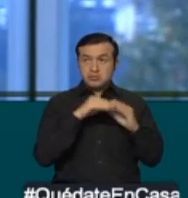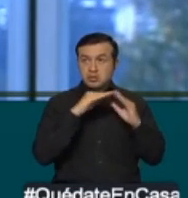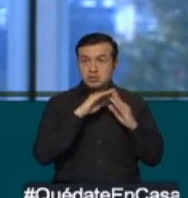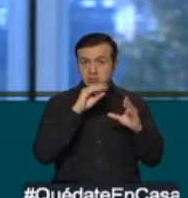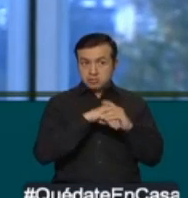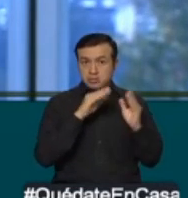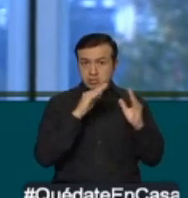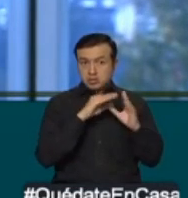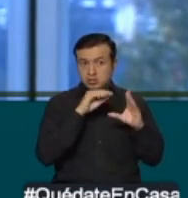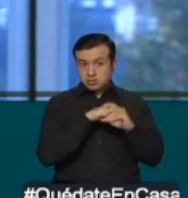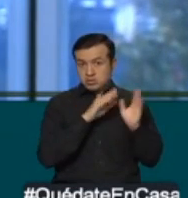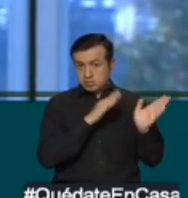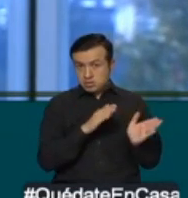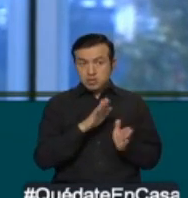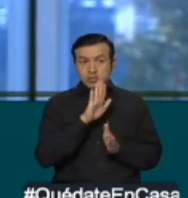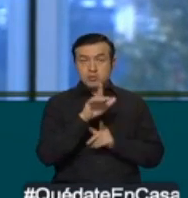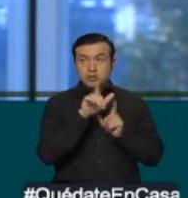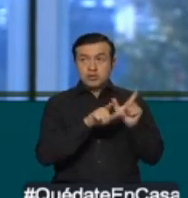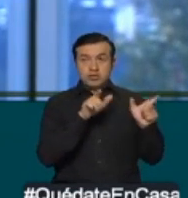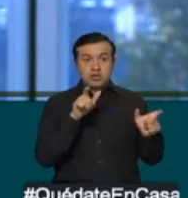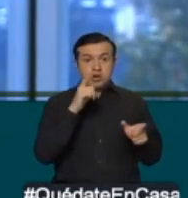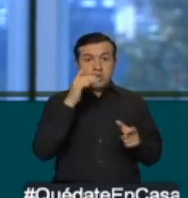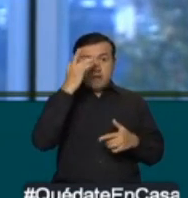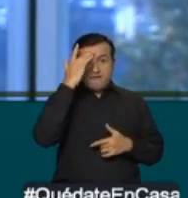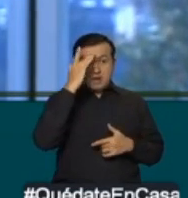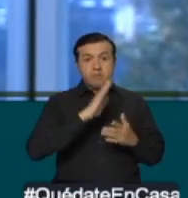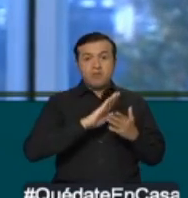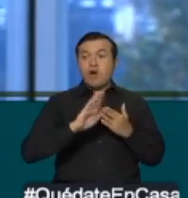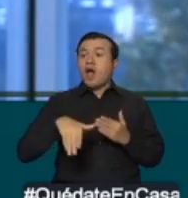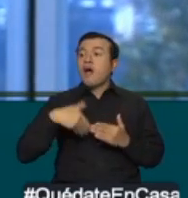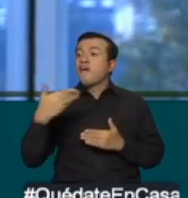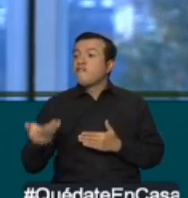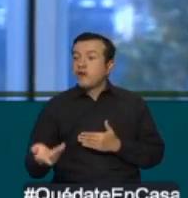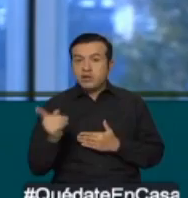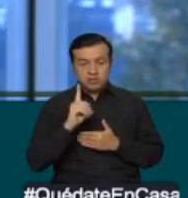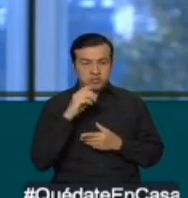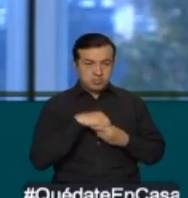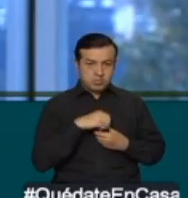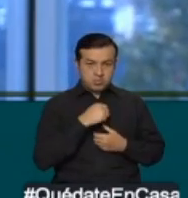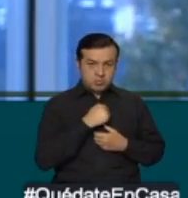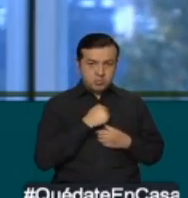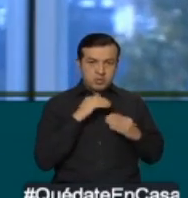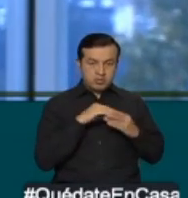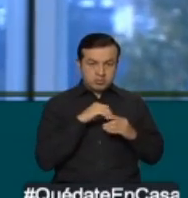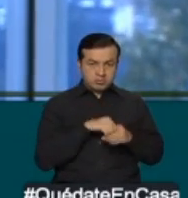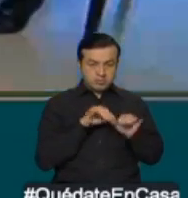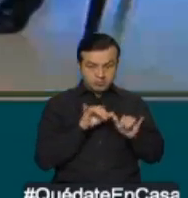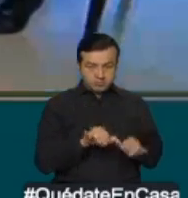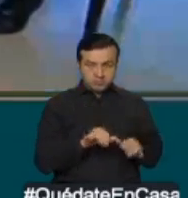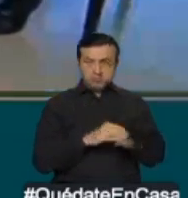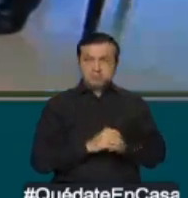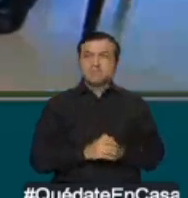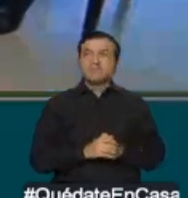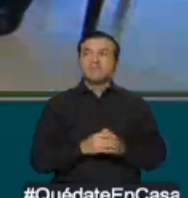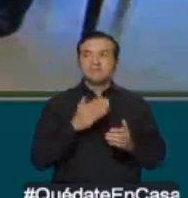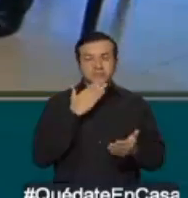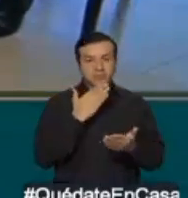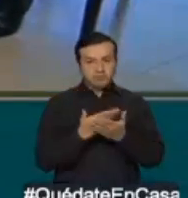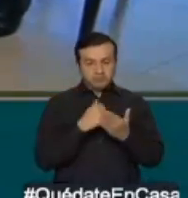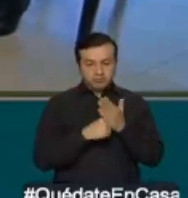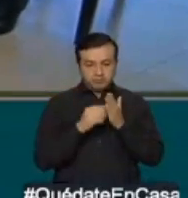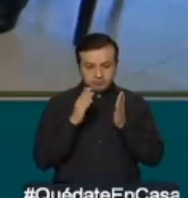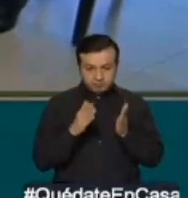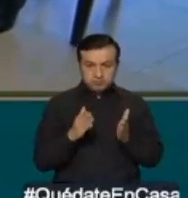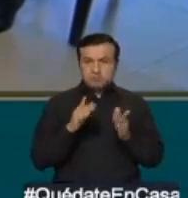está establecido el protocolo para que las personas puedan confirmar si tienen o no el 19 de acuerdo gracias ministra